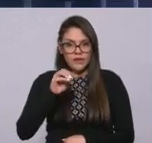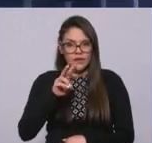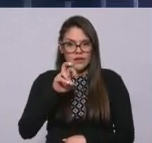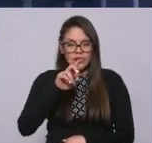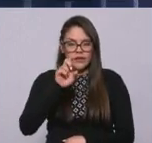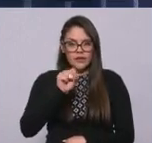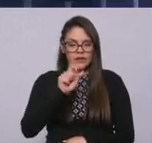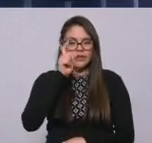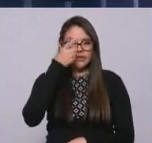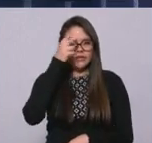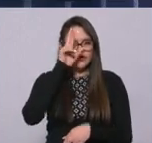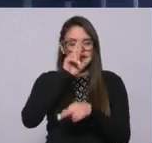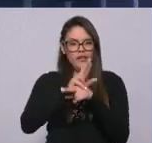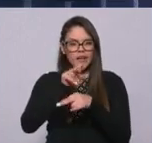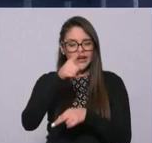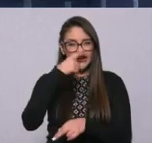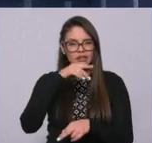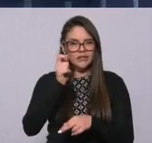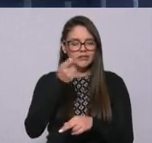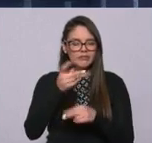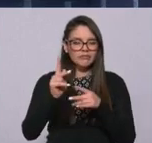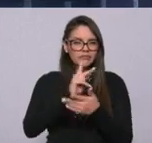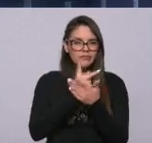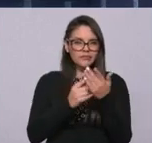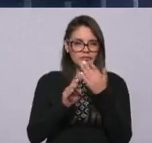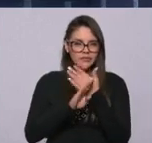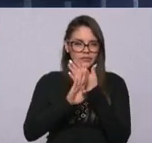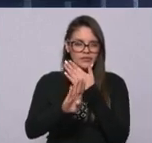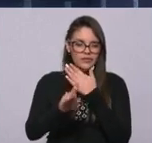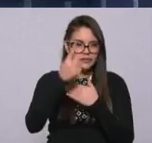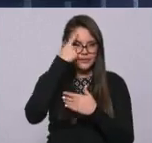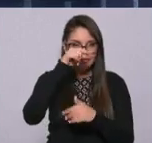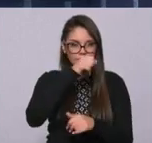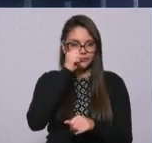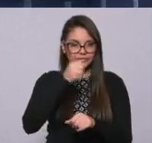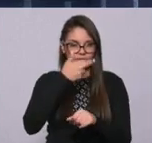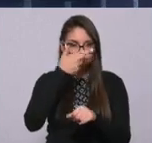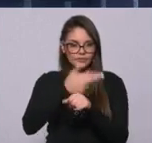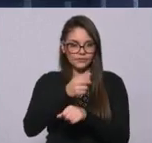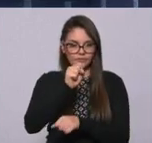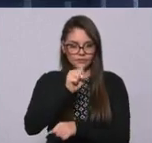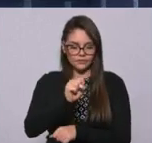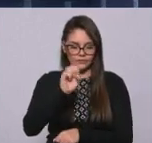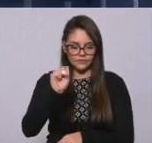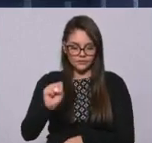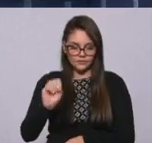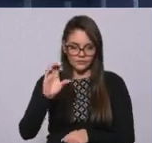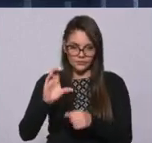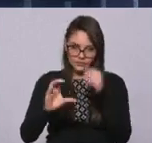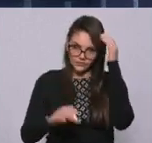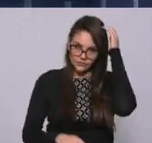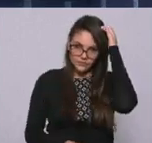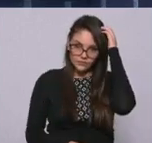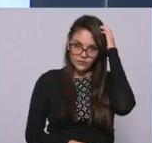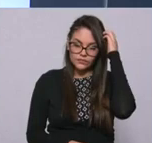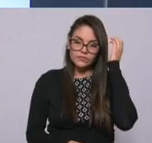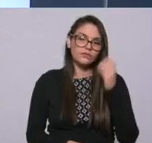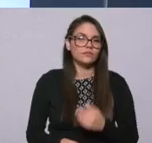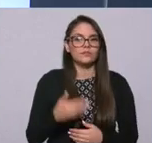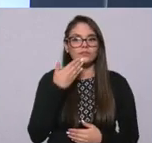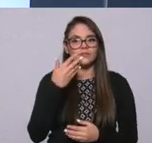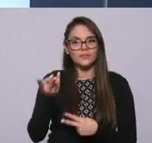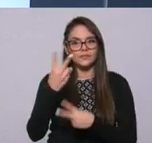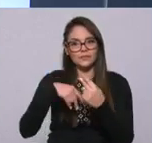es director ejecutivo de aplicación de programas preventivos institucionales de la Secretaría de Seguridad Ciudadana. Maestro, bienvenido a